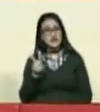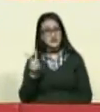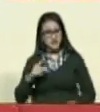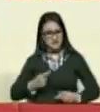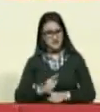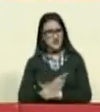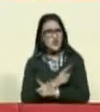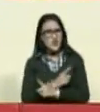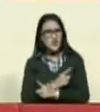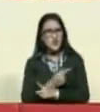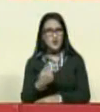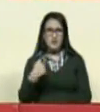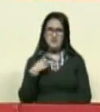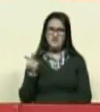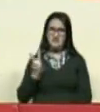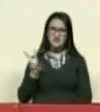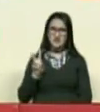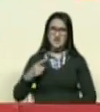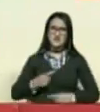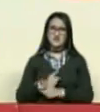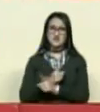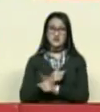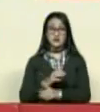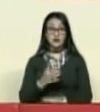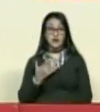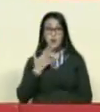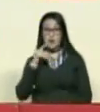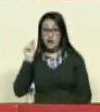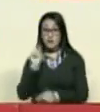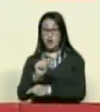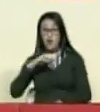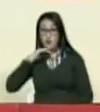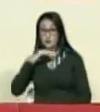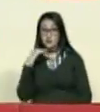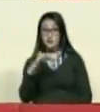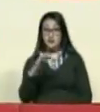Nerviosismo. Provoca mentales la madre, ¿verdad?